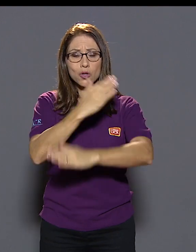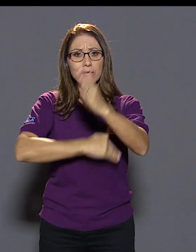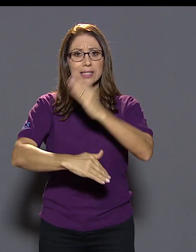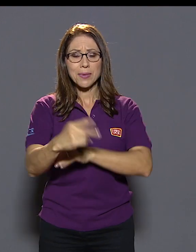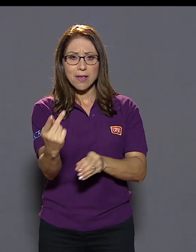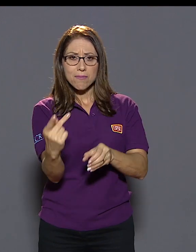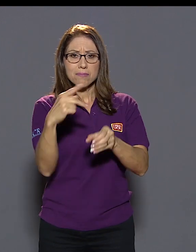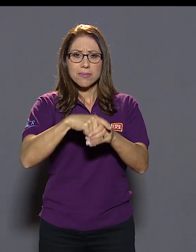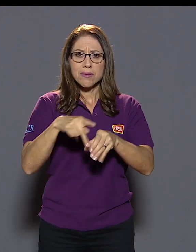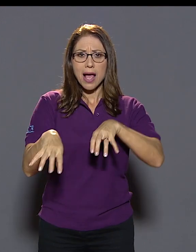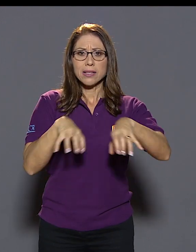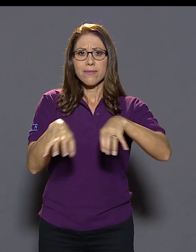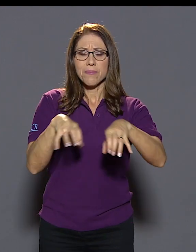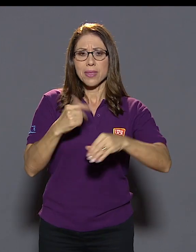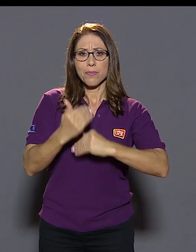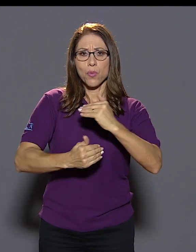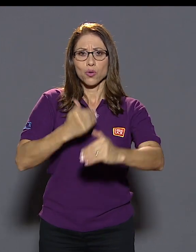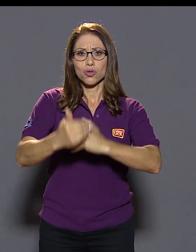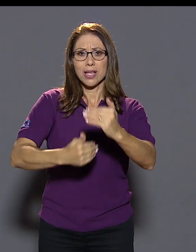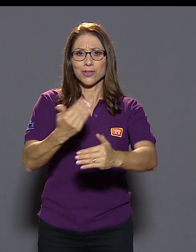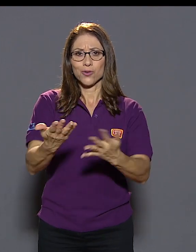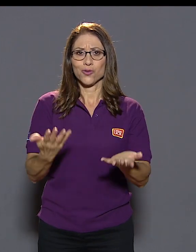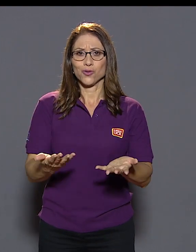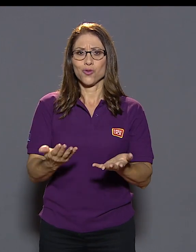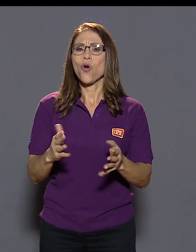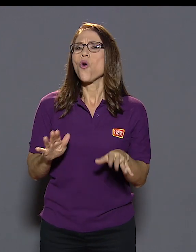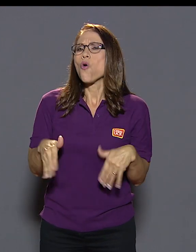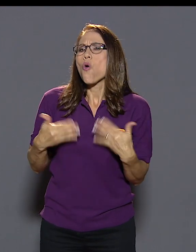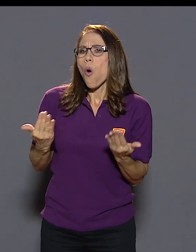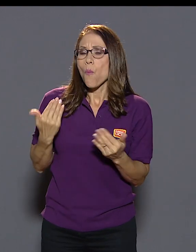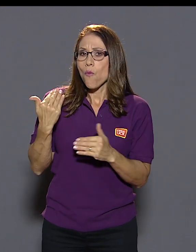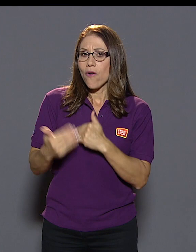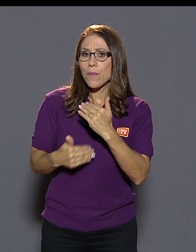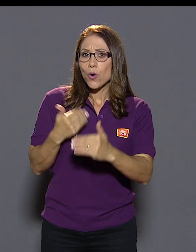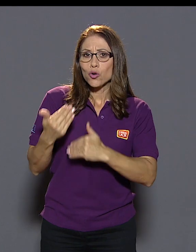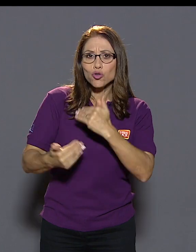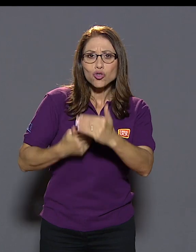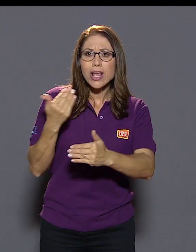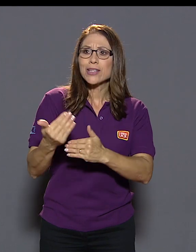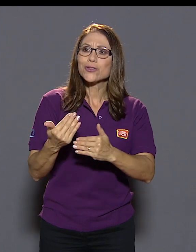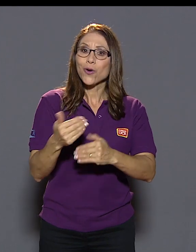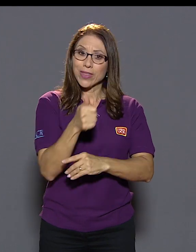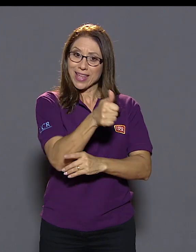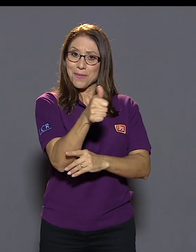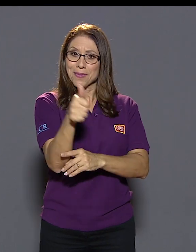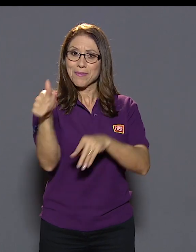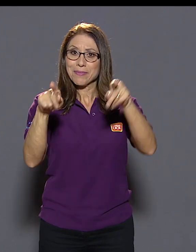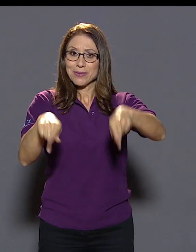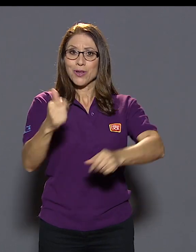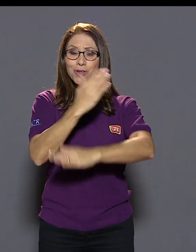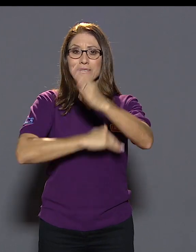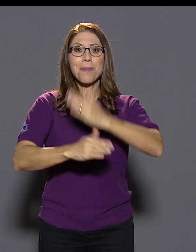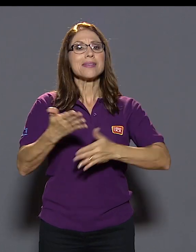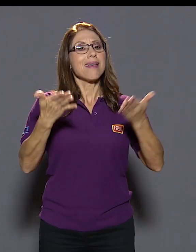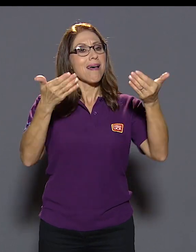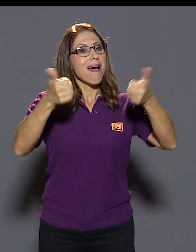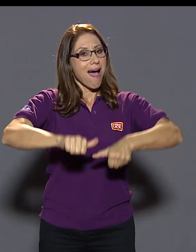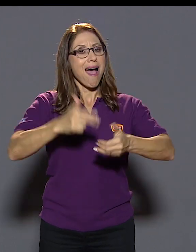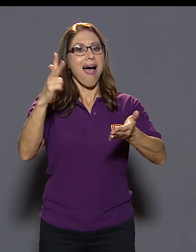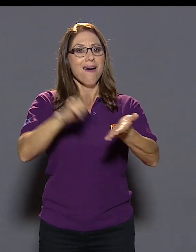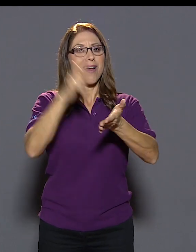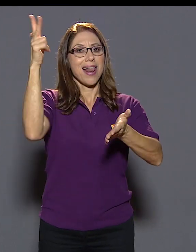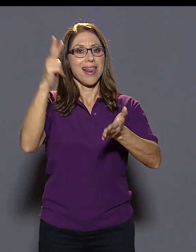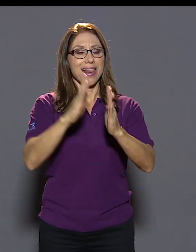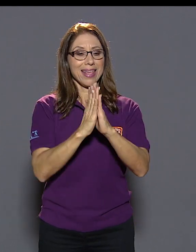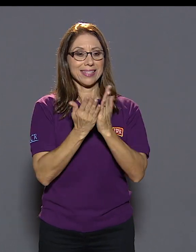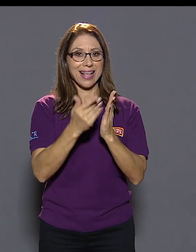las personas con discapacidad en estos procesos. Entonces, para contarnos cómo fue también ese proceso de aval por parte de las personas con discapacidad de